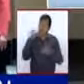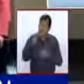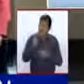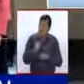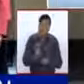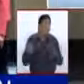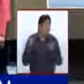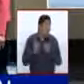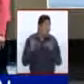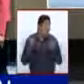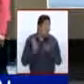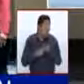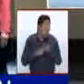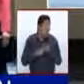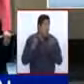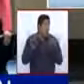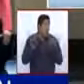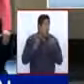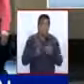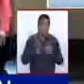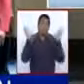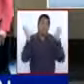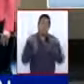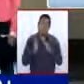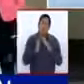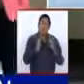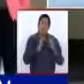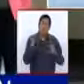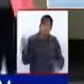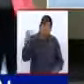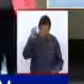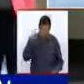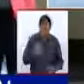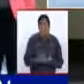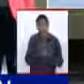un poquito más de esta obra que realmente es impresionante en la ciudad del Alto, la nueva terminal de bus.